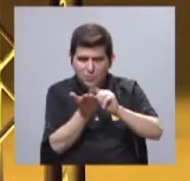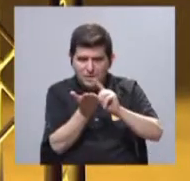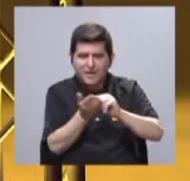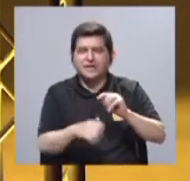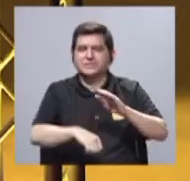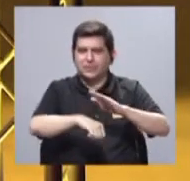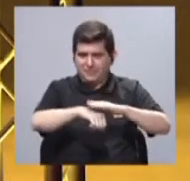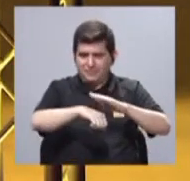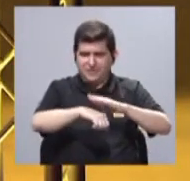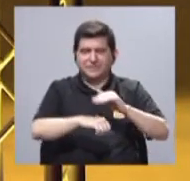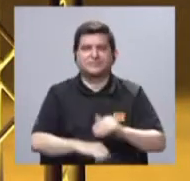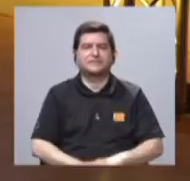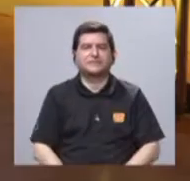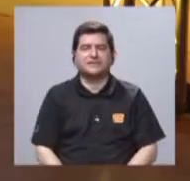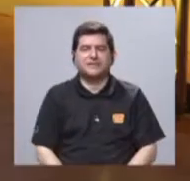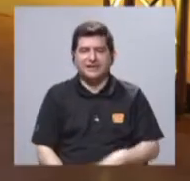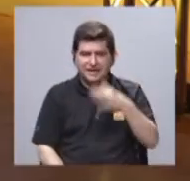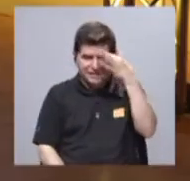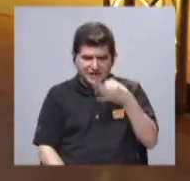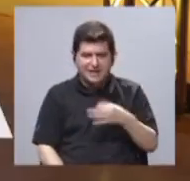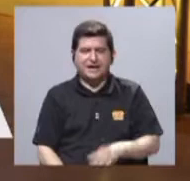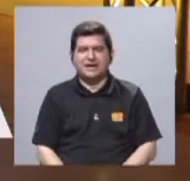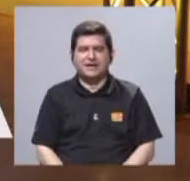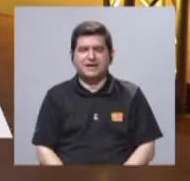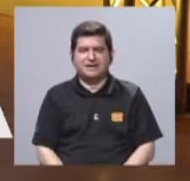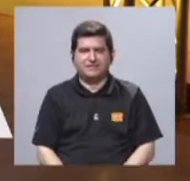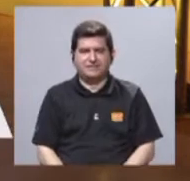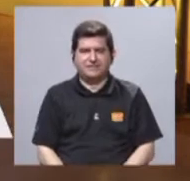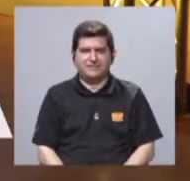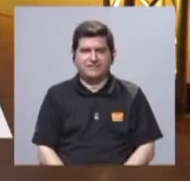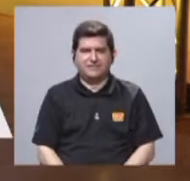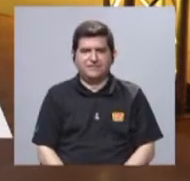publicaciones. Si mi memoria no me engaña, creo que el CIDE